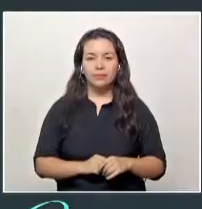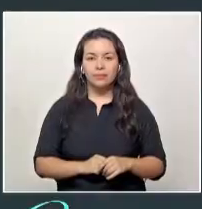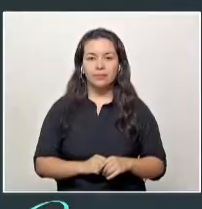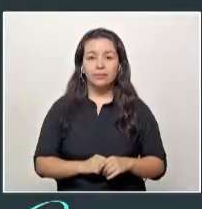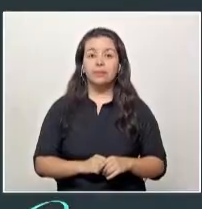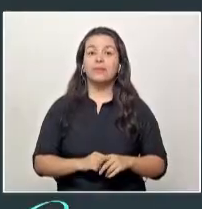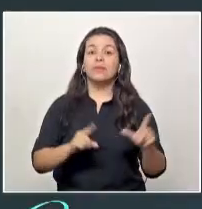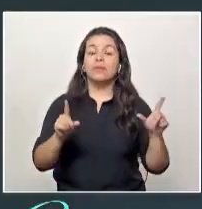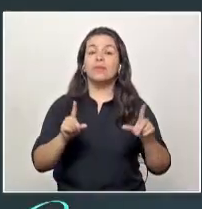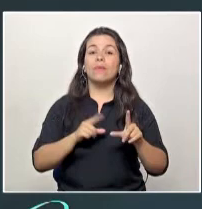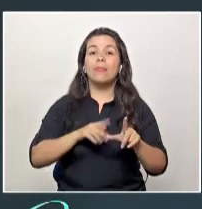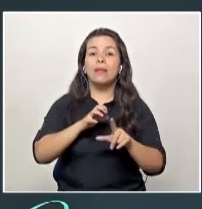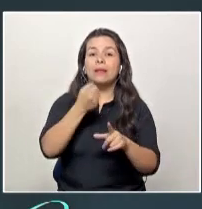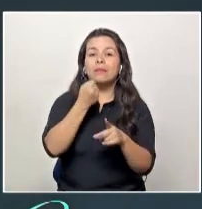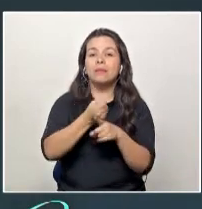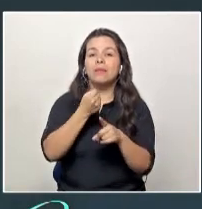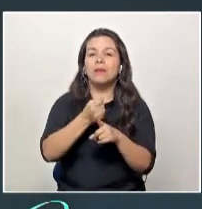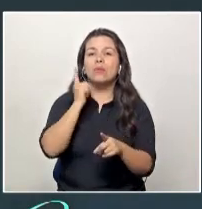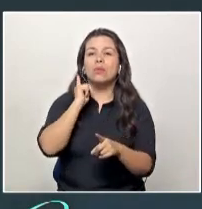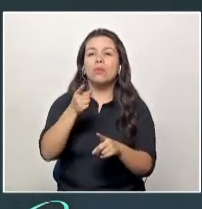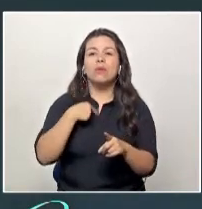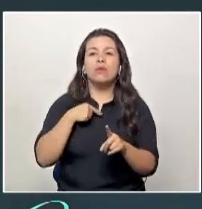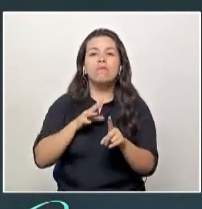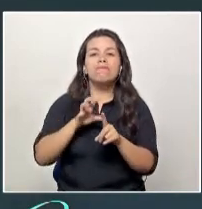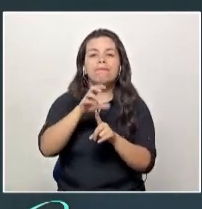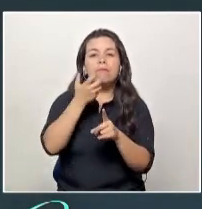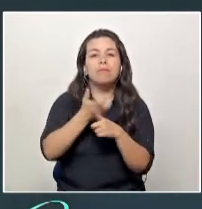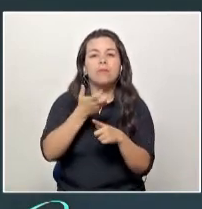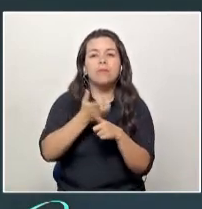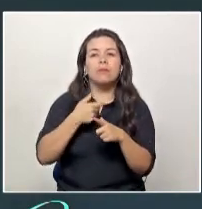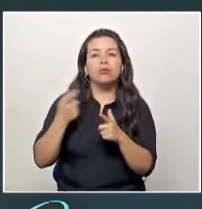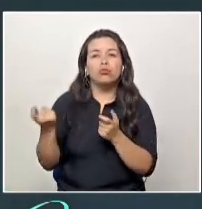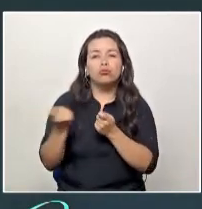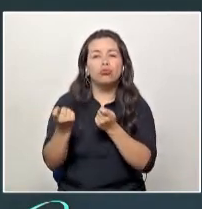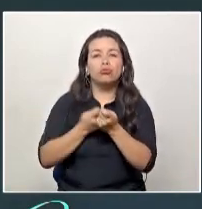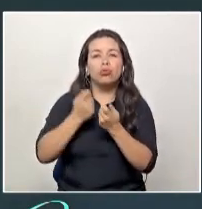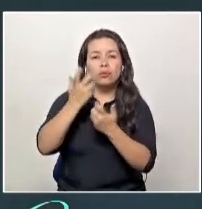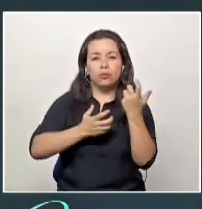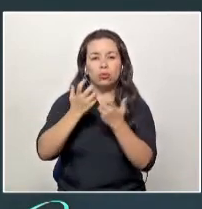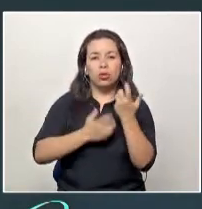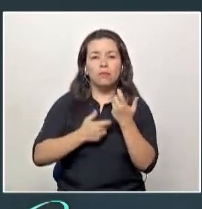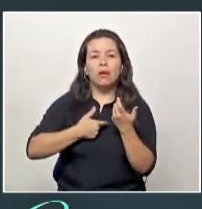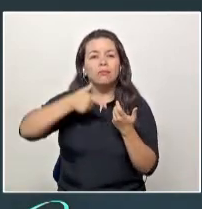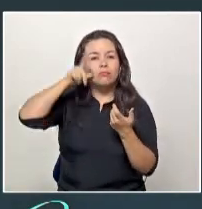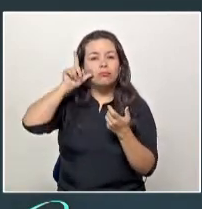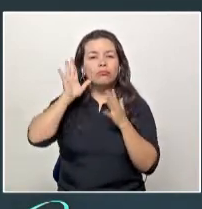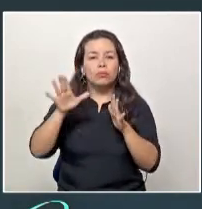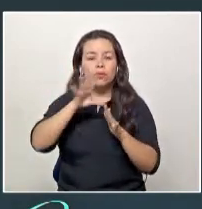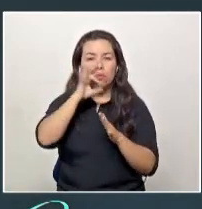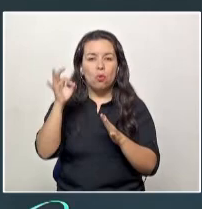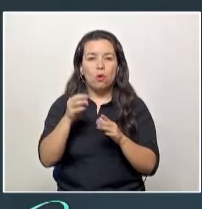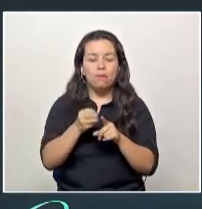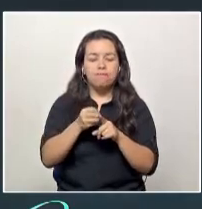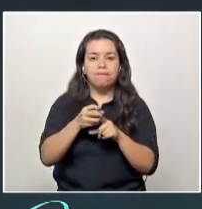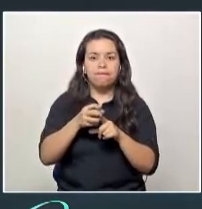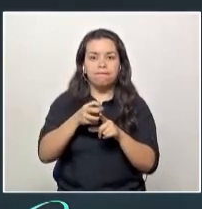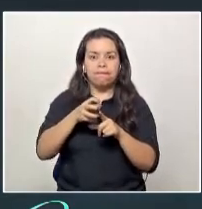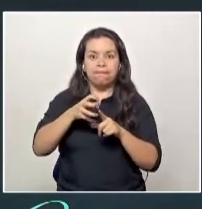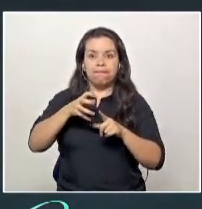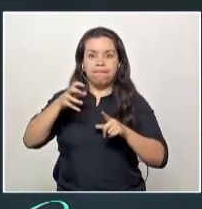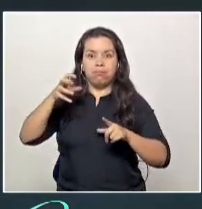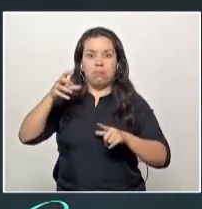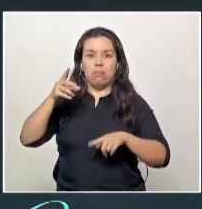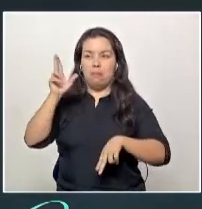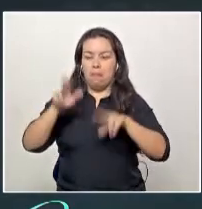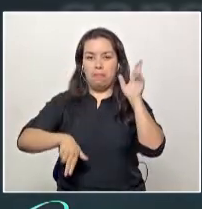El cáncer de próstata se origina cuando la glándula prostática, ubicada en el sistema reproductor masculino, empieza a crecer de una manera